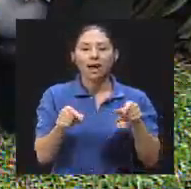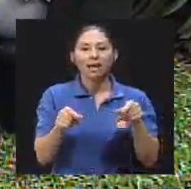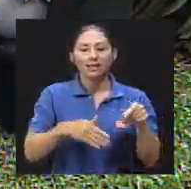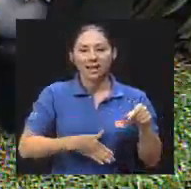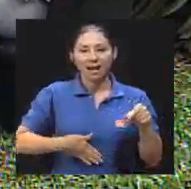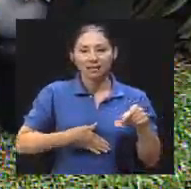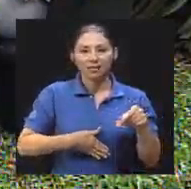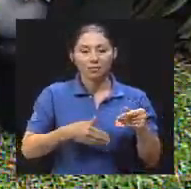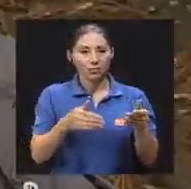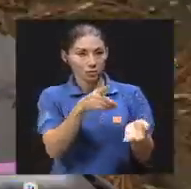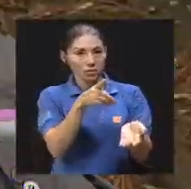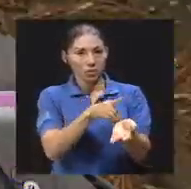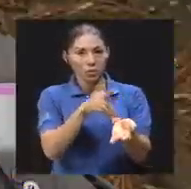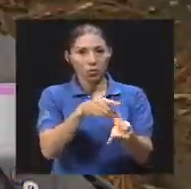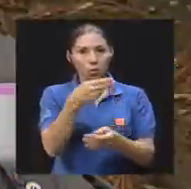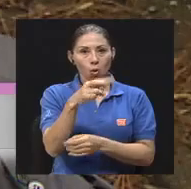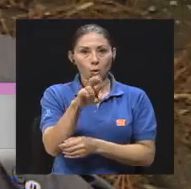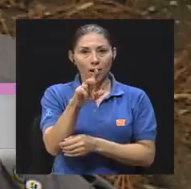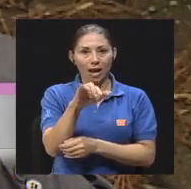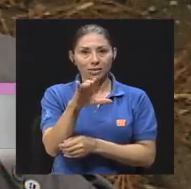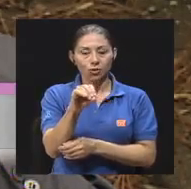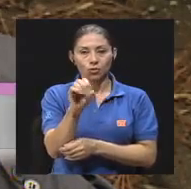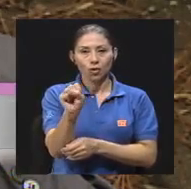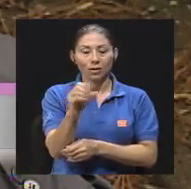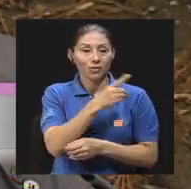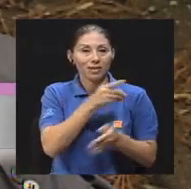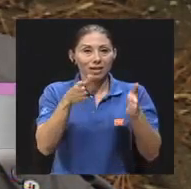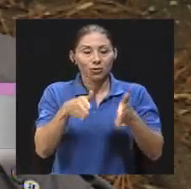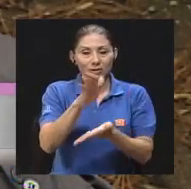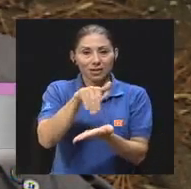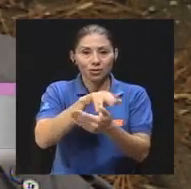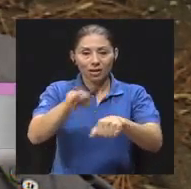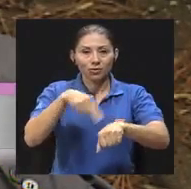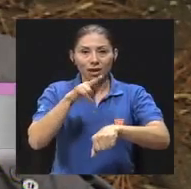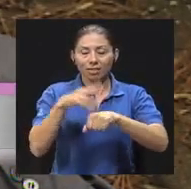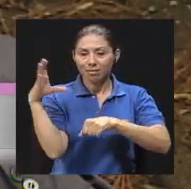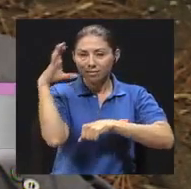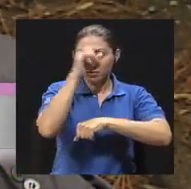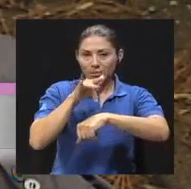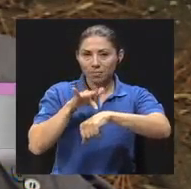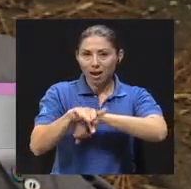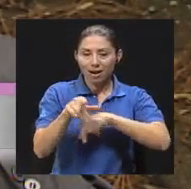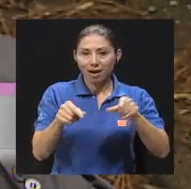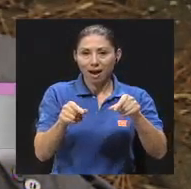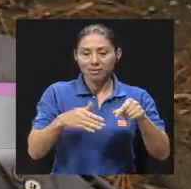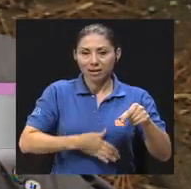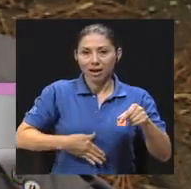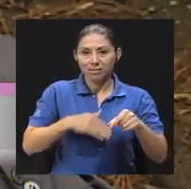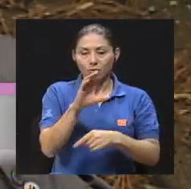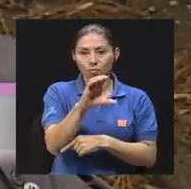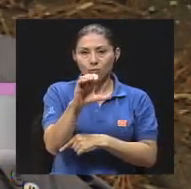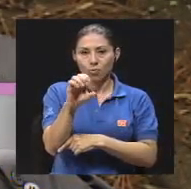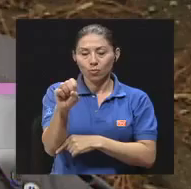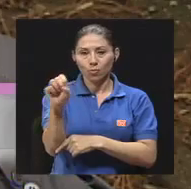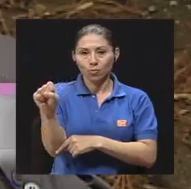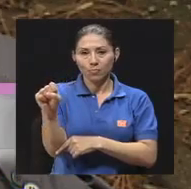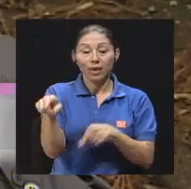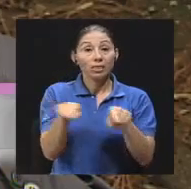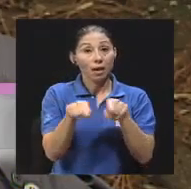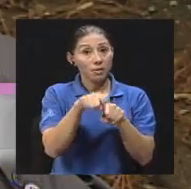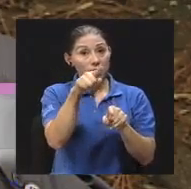ello nos acompaña el doctor Horacio Solano, director del Centro Nacional de Detección Temprana de Cáncer Gástrico de la Caja Costarricense de Seguro